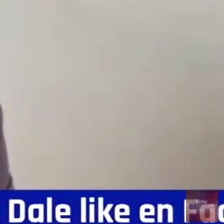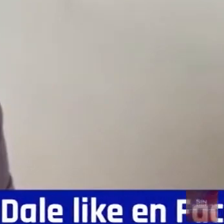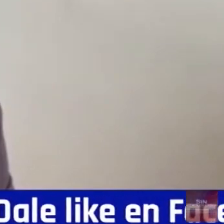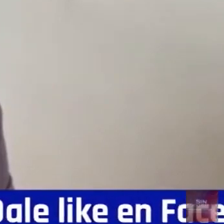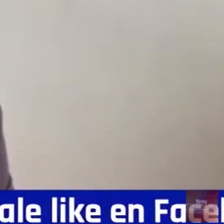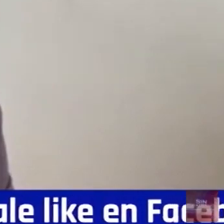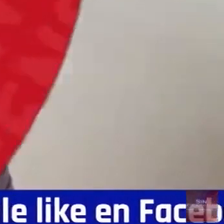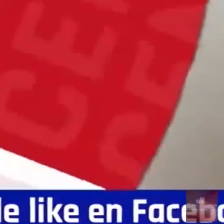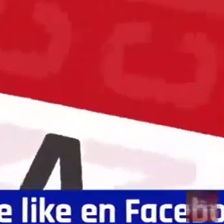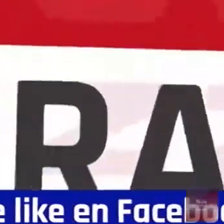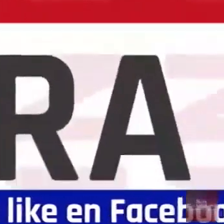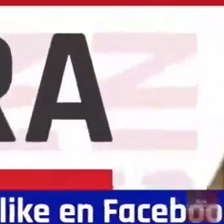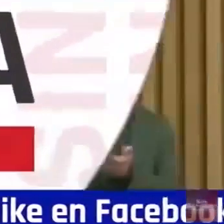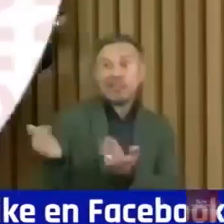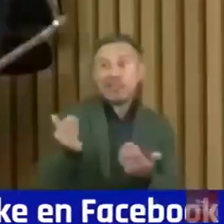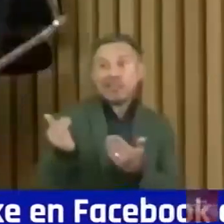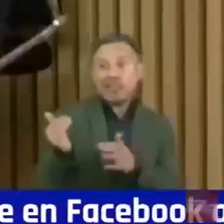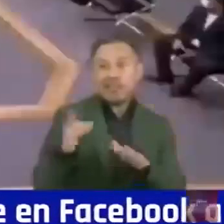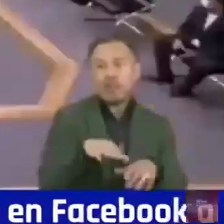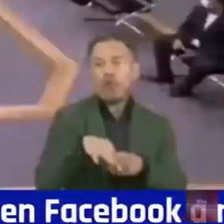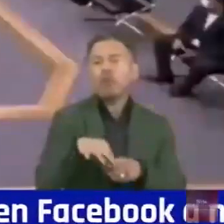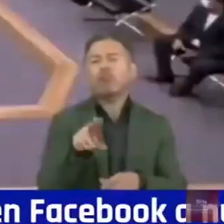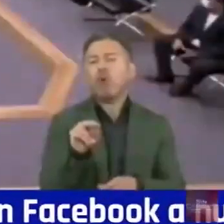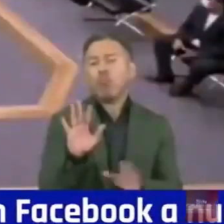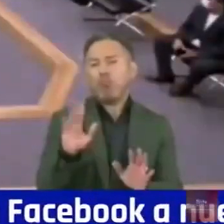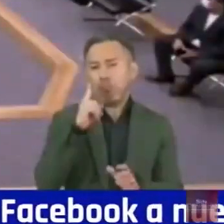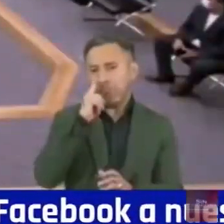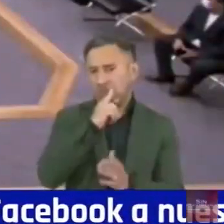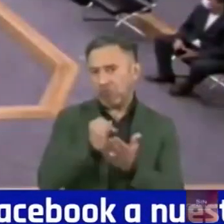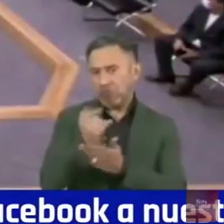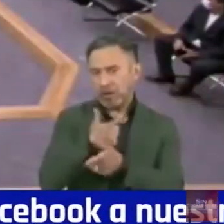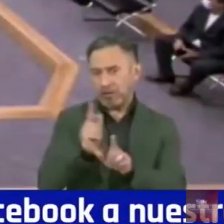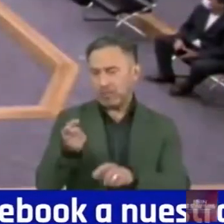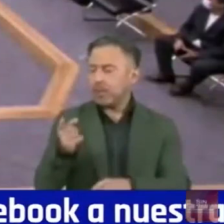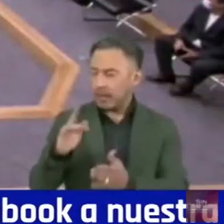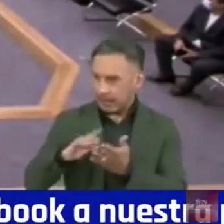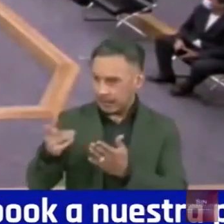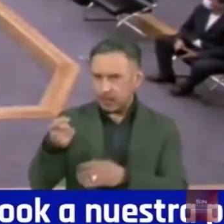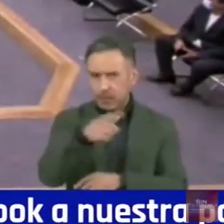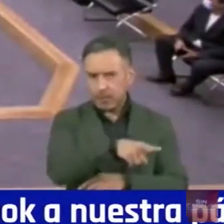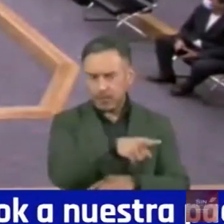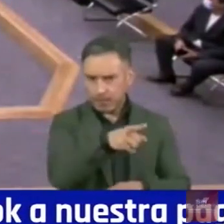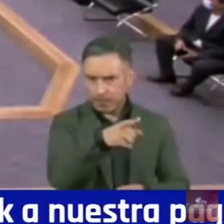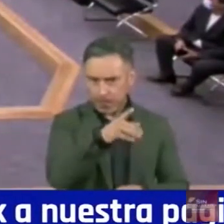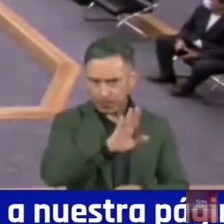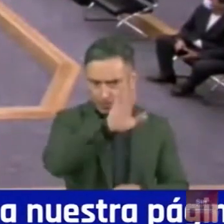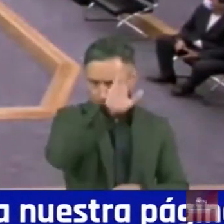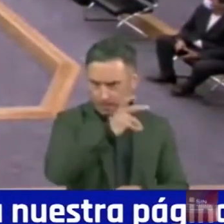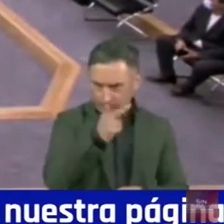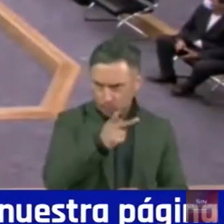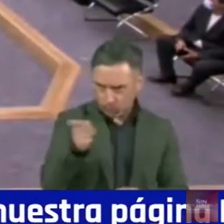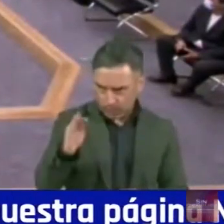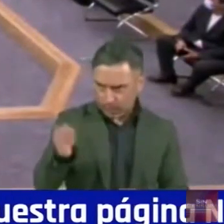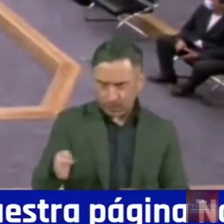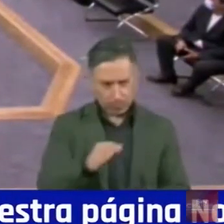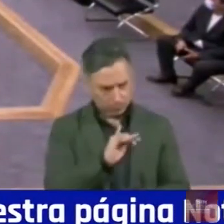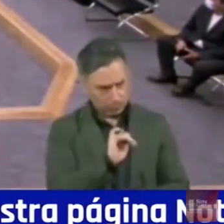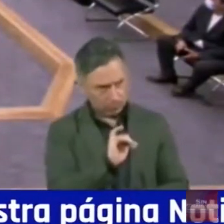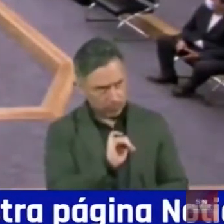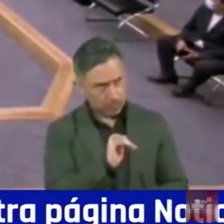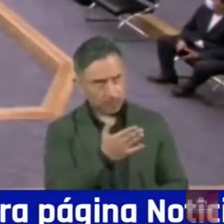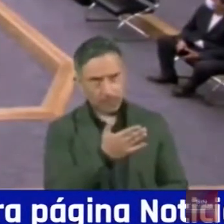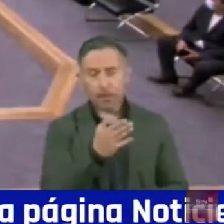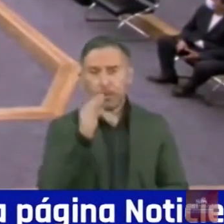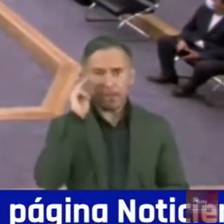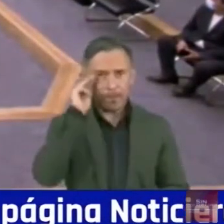que ocurrió. Te quiero, señor representante Morena, hacerle una pregunta. ¿La acepta? Sí, yo sí sé. Adelante,